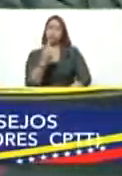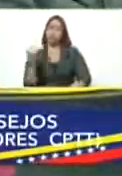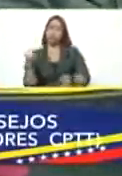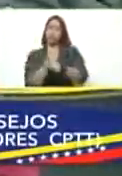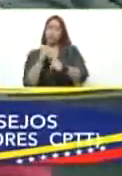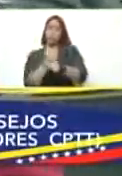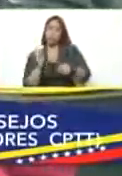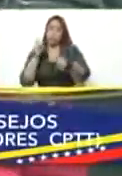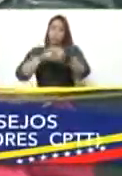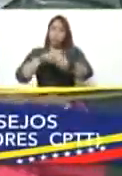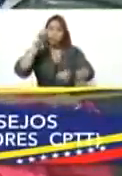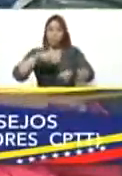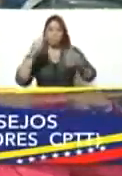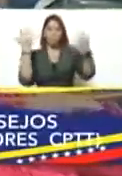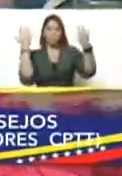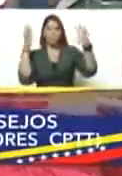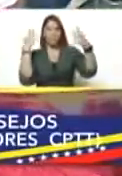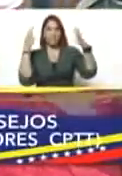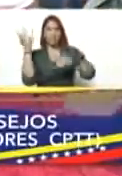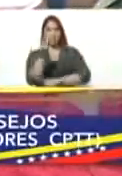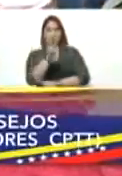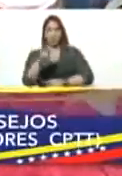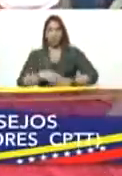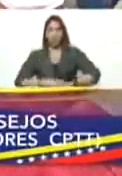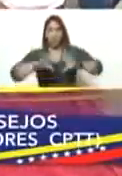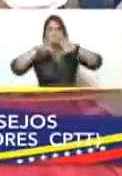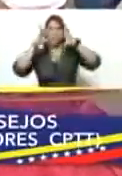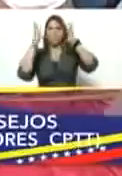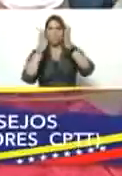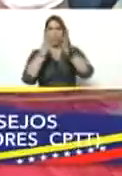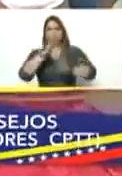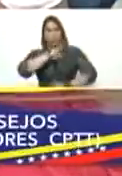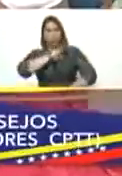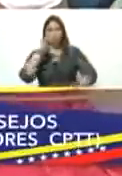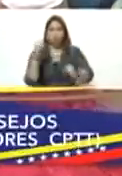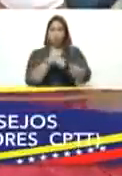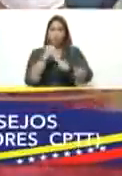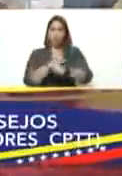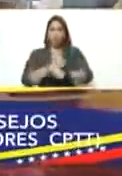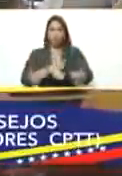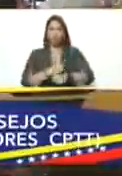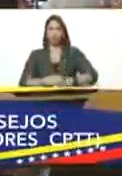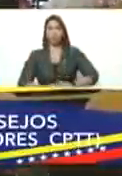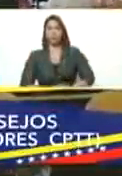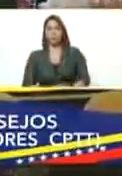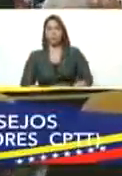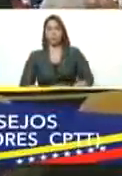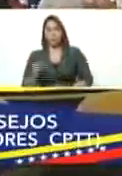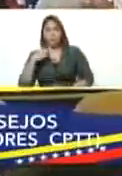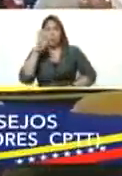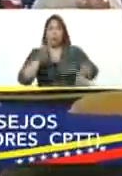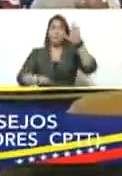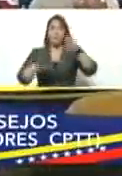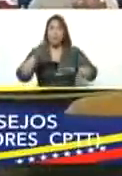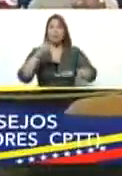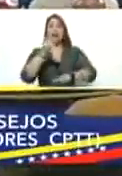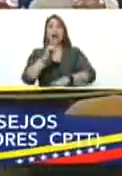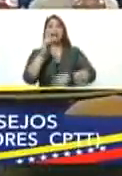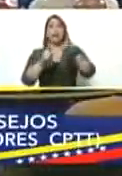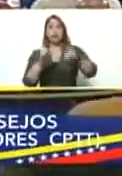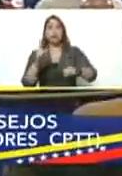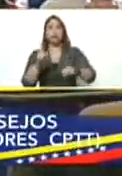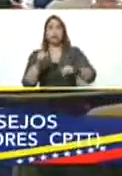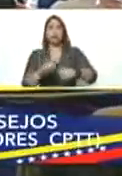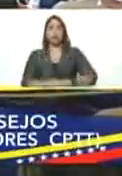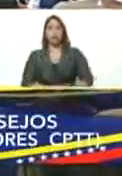obrera de Venezuela y del mundo. Soy un obrero. Por eso es que a veces hay alguna izquierda por